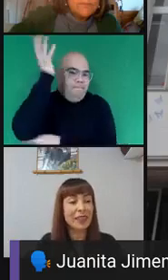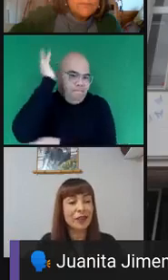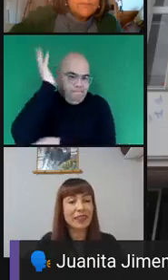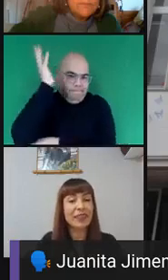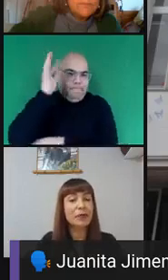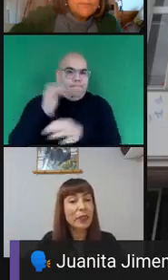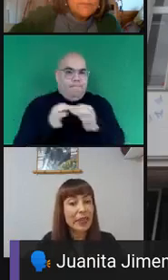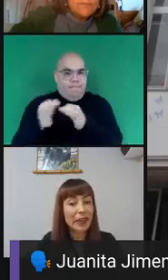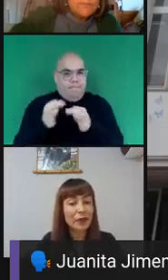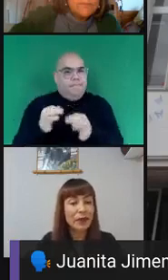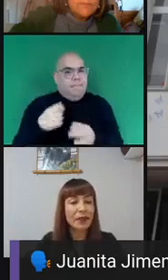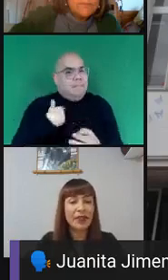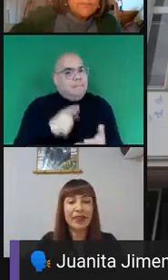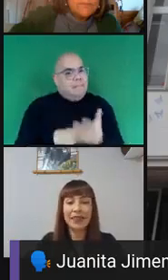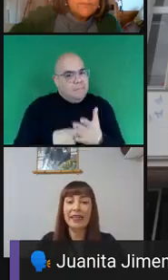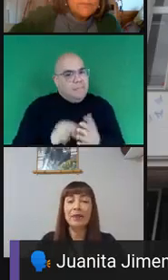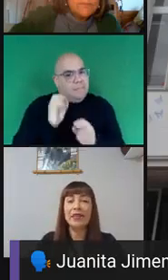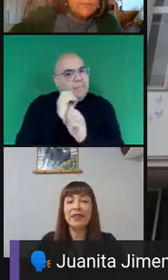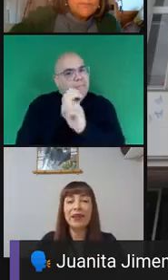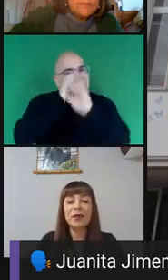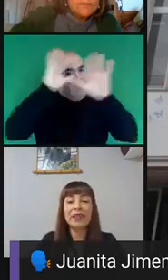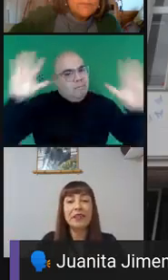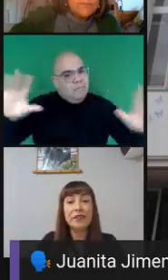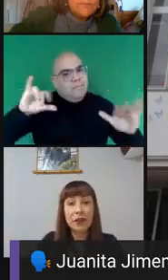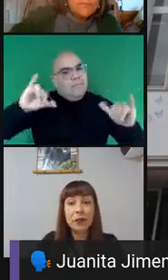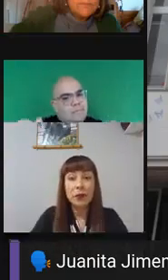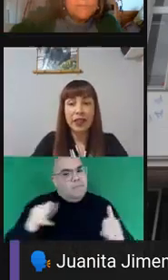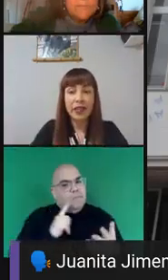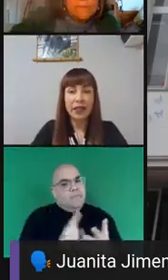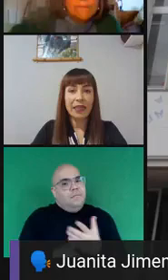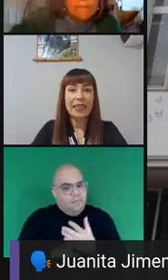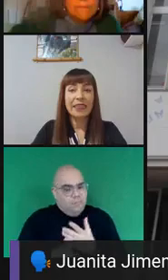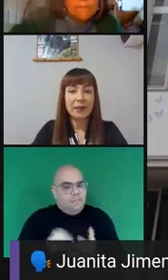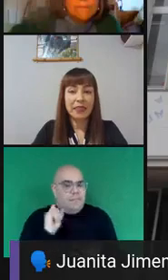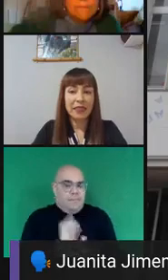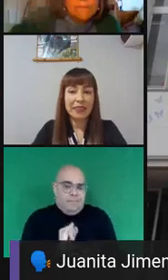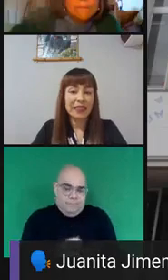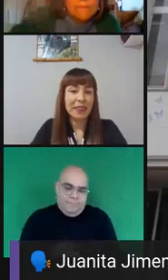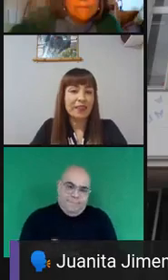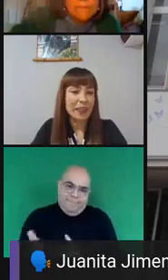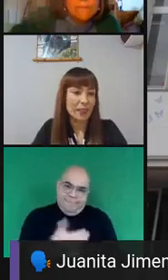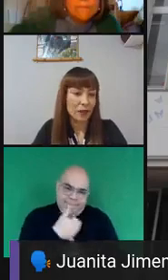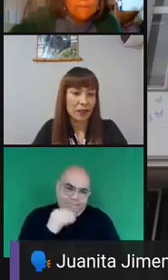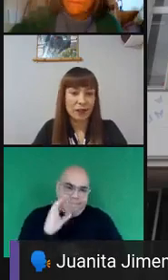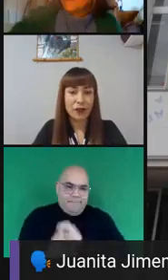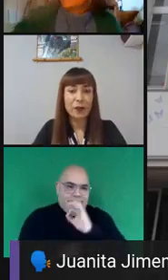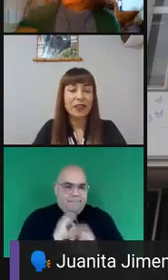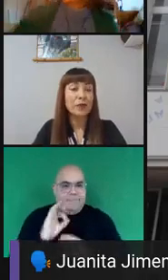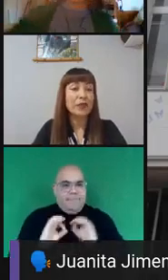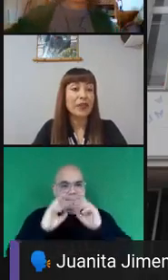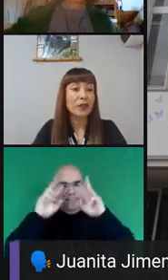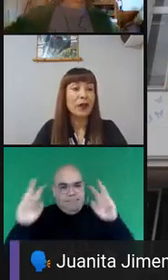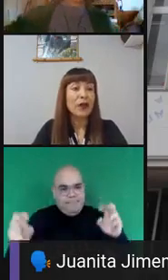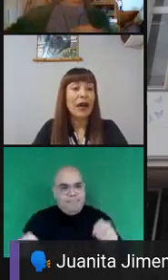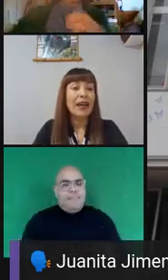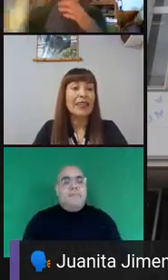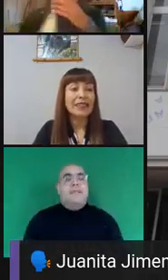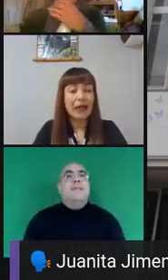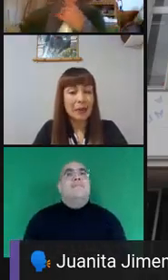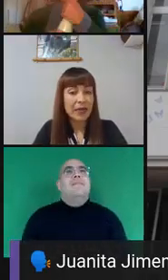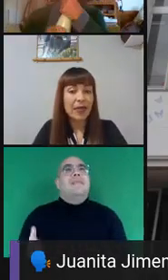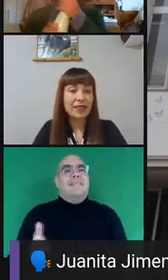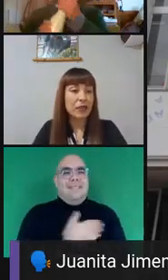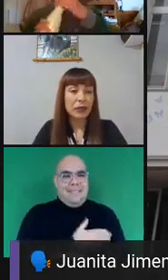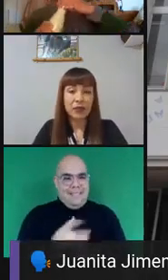que aquí nos dejas muy claro que es realmente un desafío el proteger e intervenir estas edificaciones, ¿no? Como respondiendo a